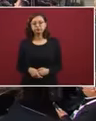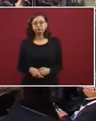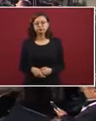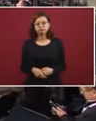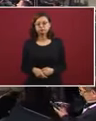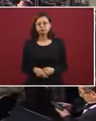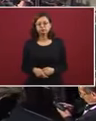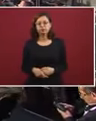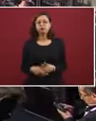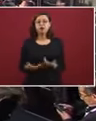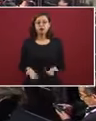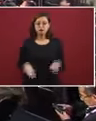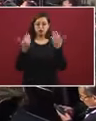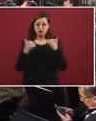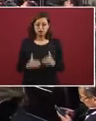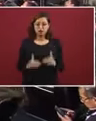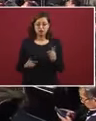el tercer punto